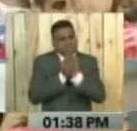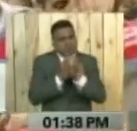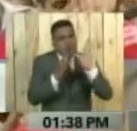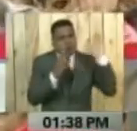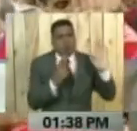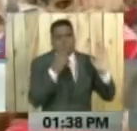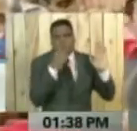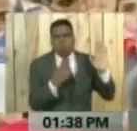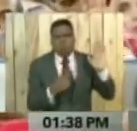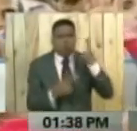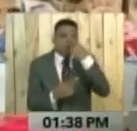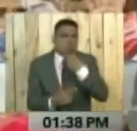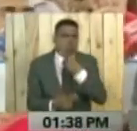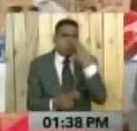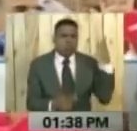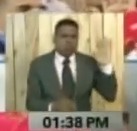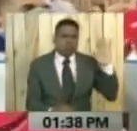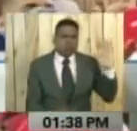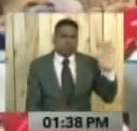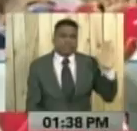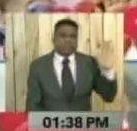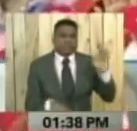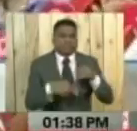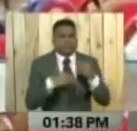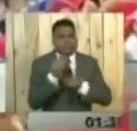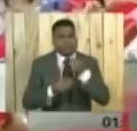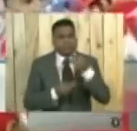Juro mantener el compromiso